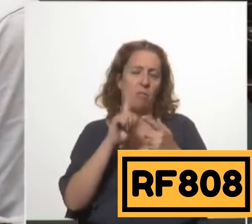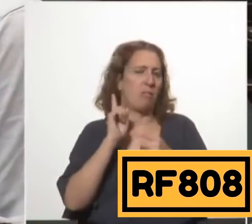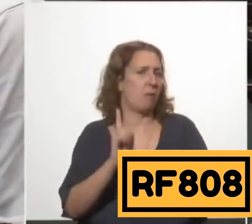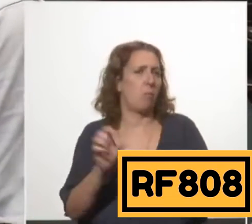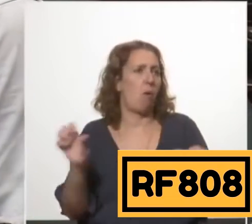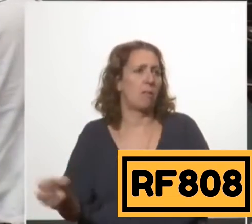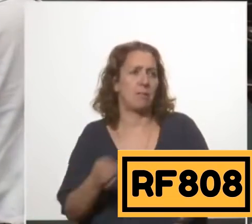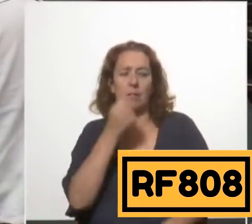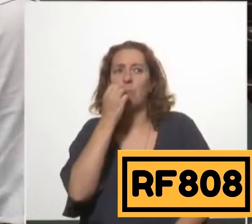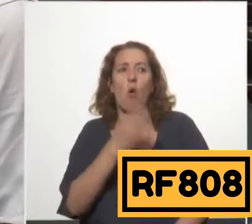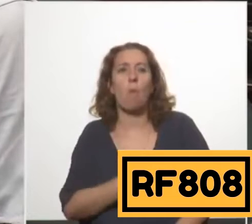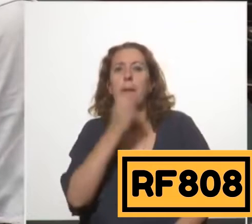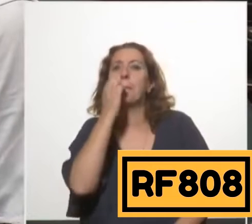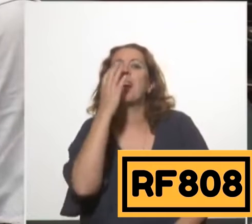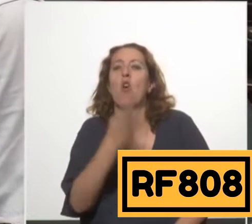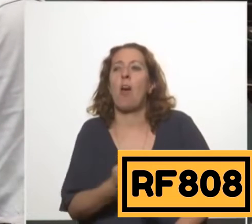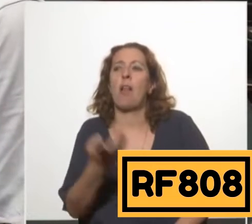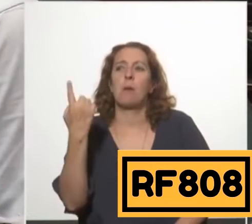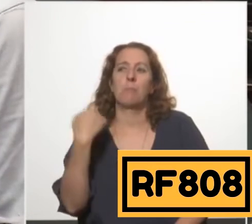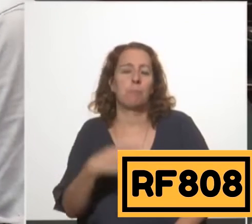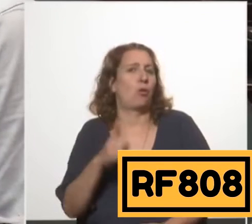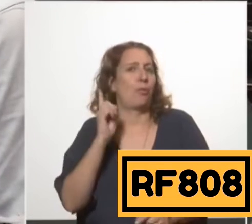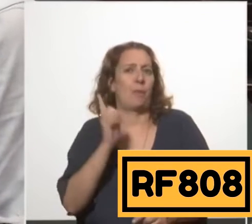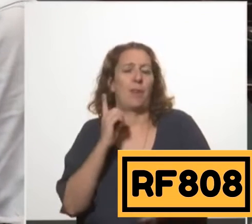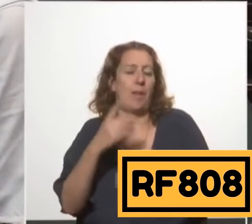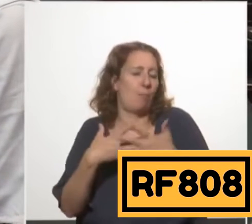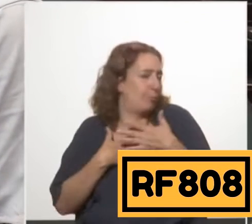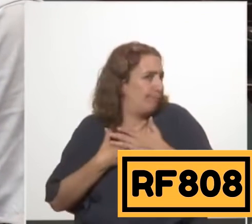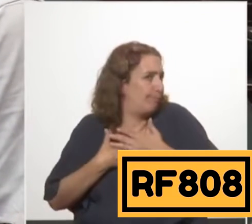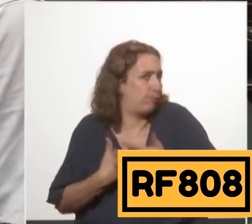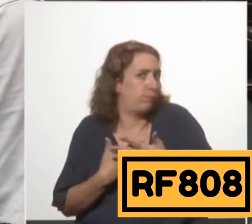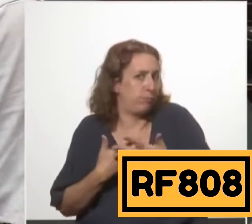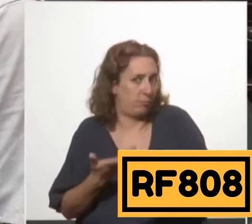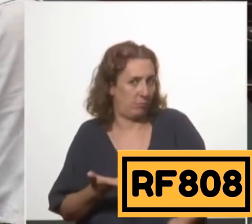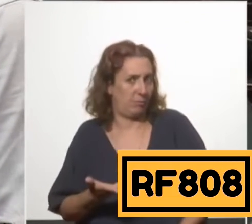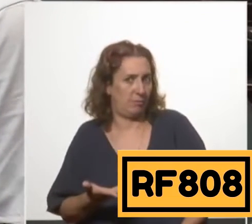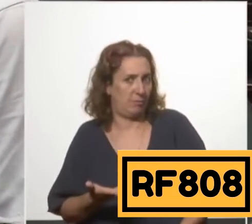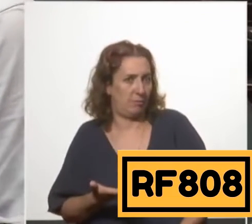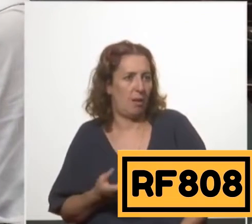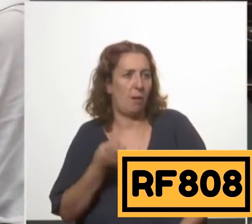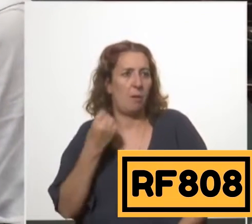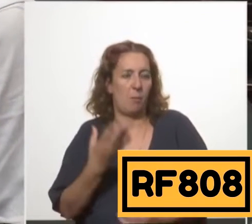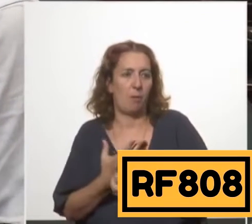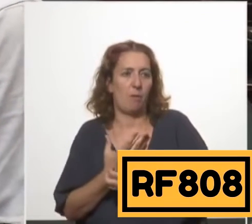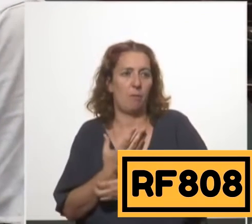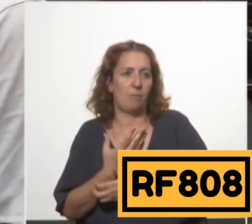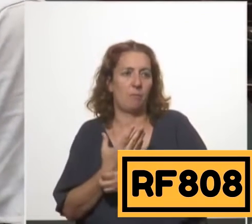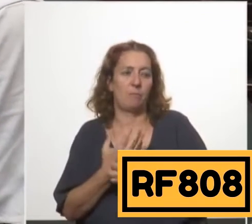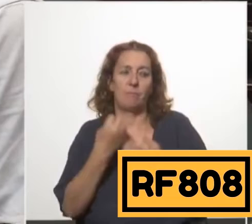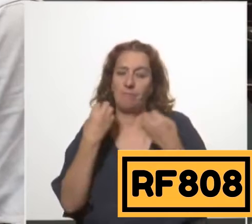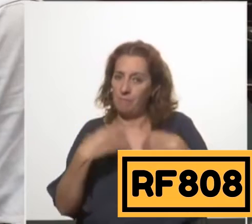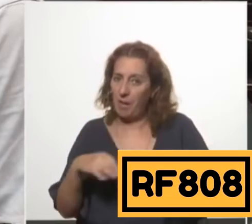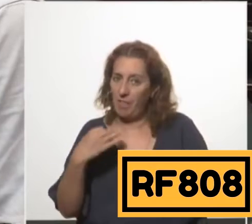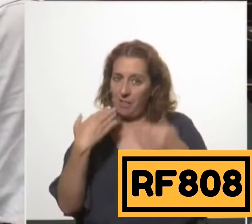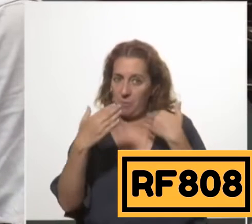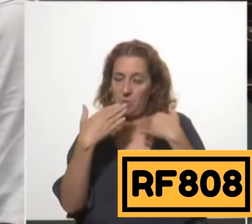mejorarlo, pero tendríamos que ser el hincha número uno en ese sentido. Porque en realidad estamos hablando de trabajo